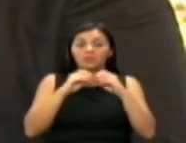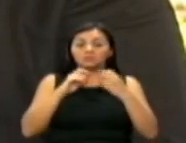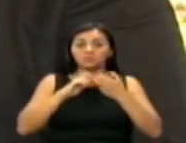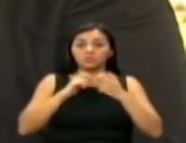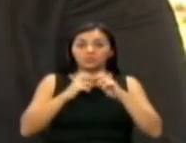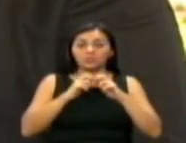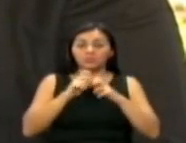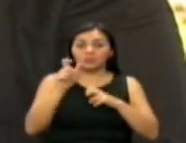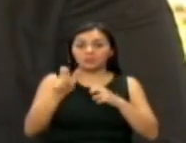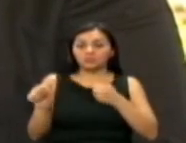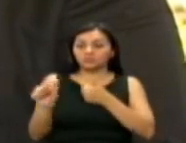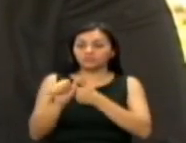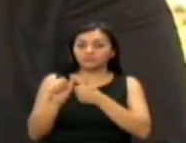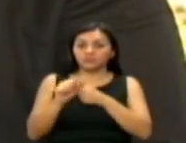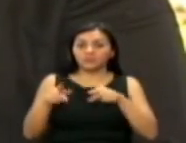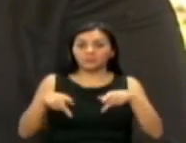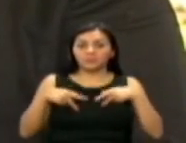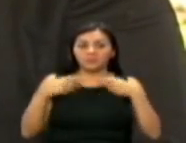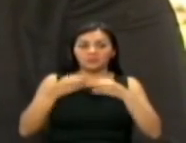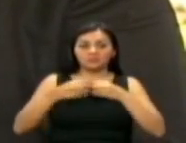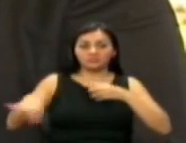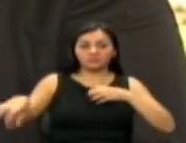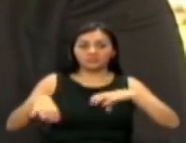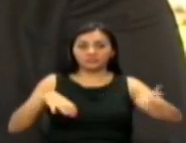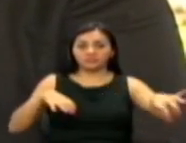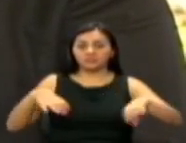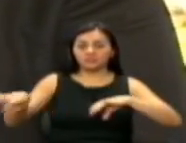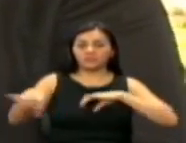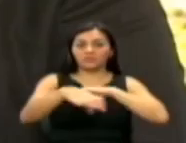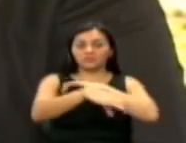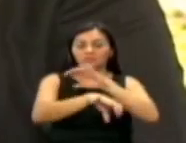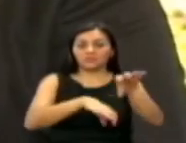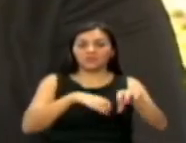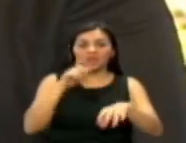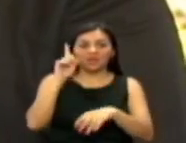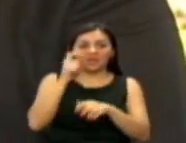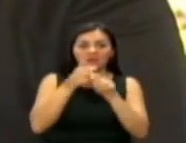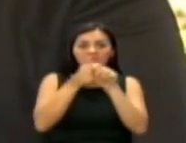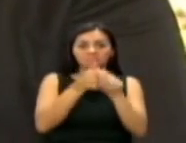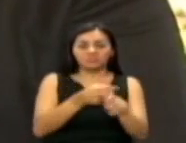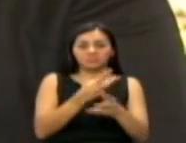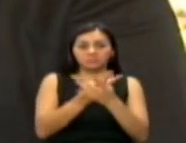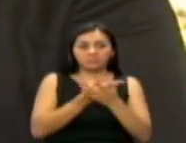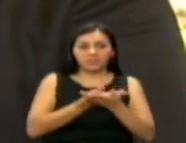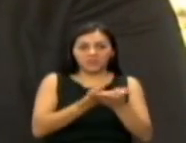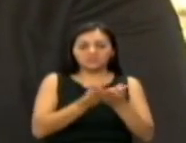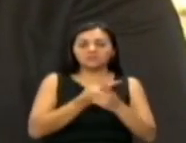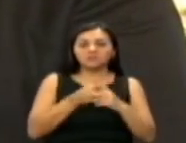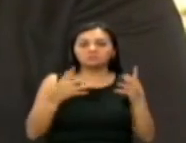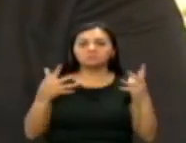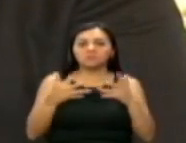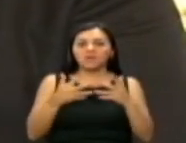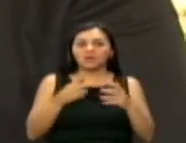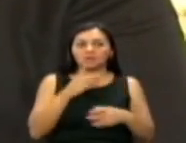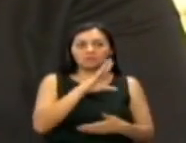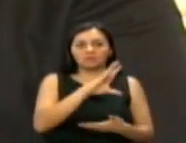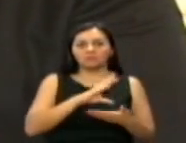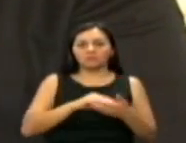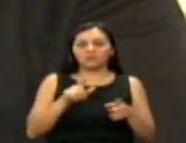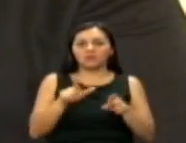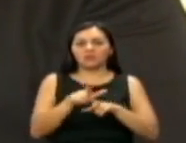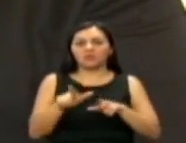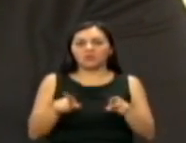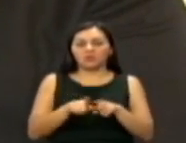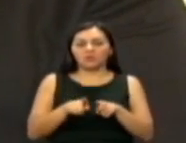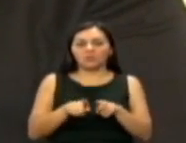con la población, poblaciones desplazadas, dirigentes perseguidos, y ellos aseguran que su temor es que pase eso en la zona de